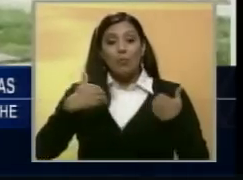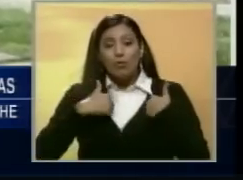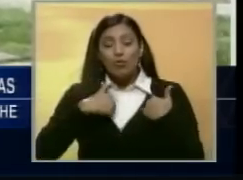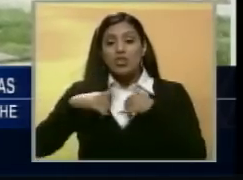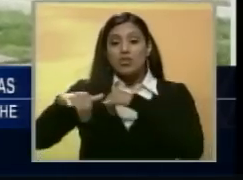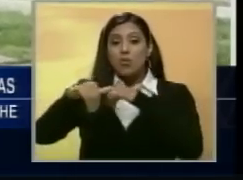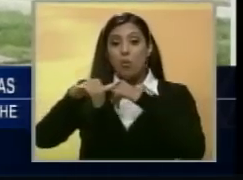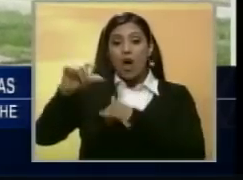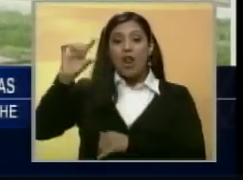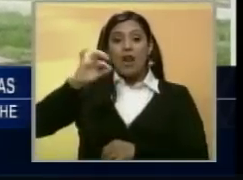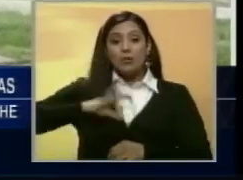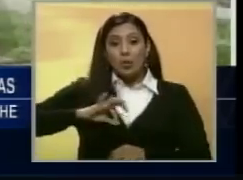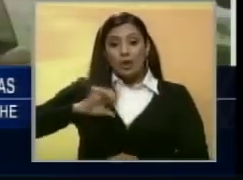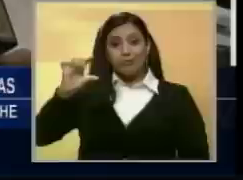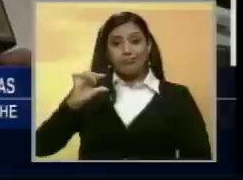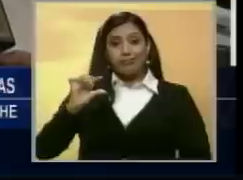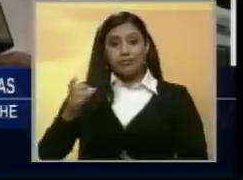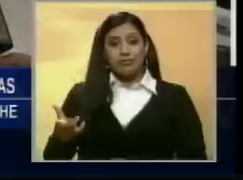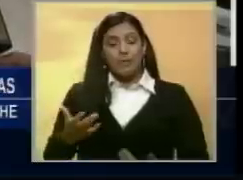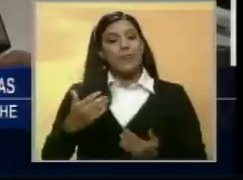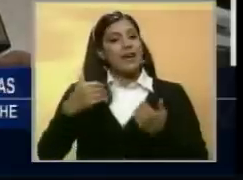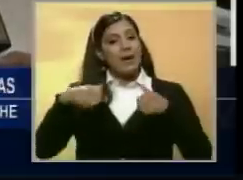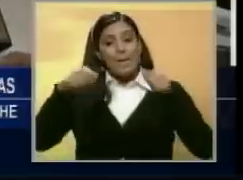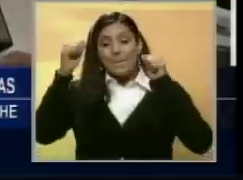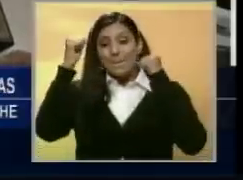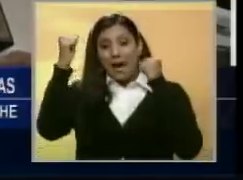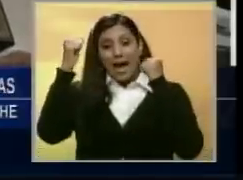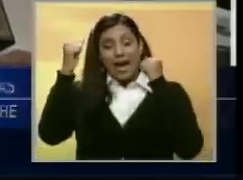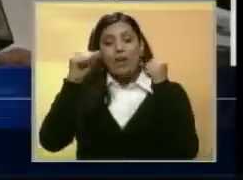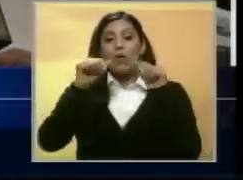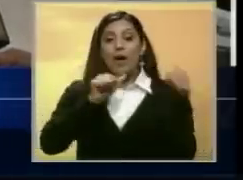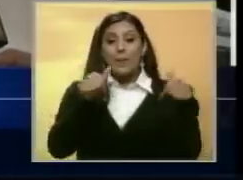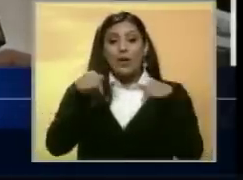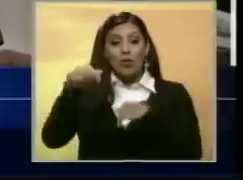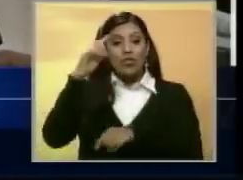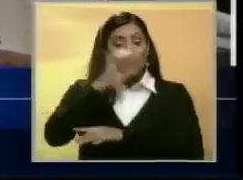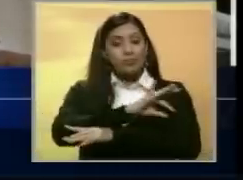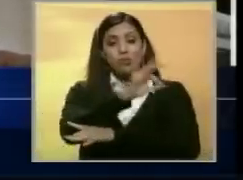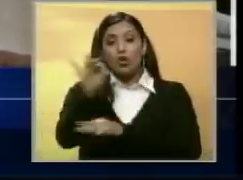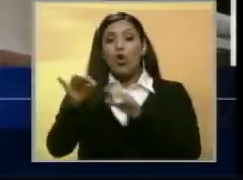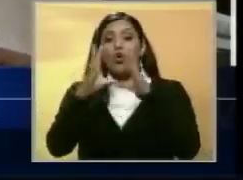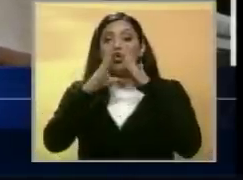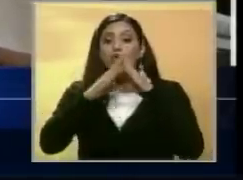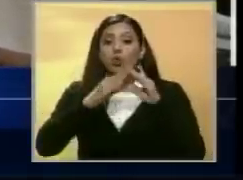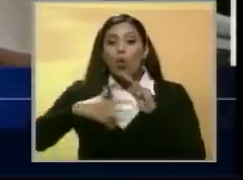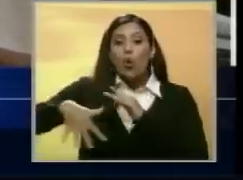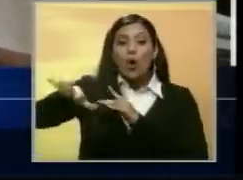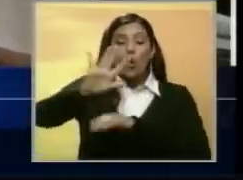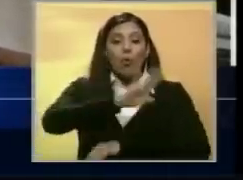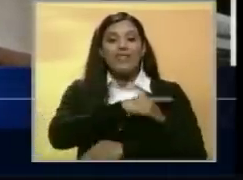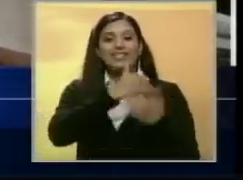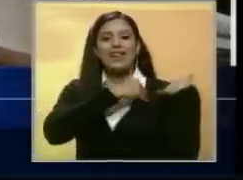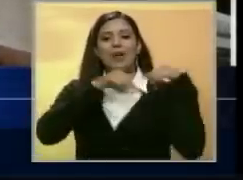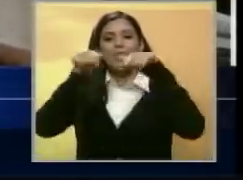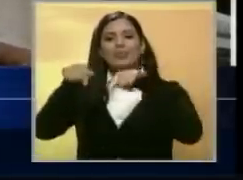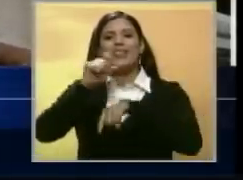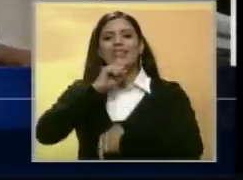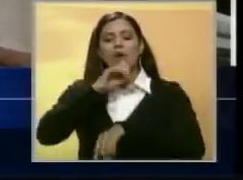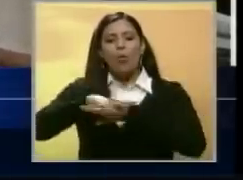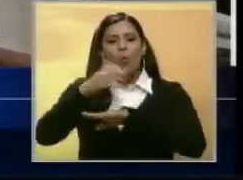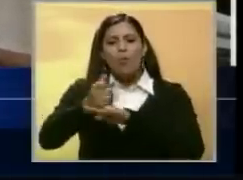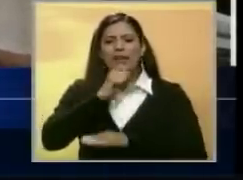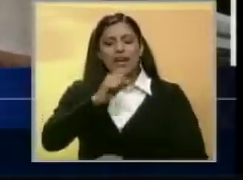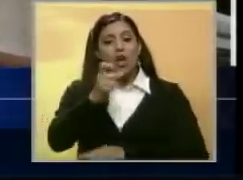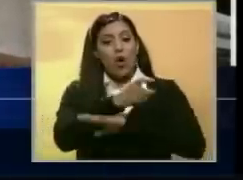común de índole presupuestaria. La paralización de actividades en el día de hoy de todo el sector universitario es responsabilidad del gobierno nacional,